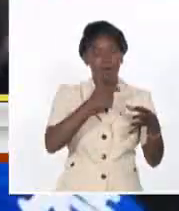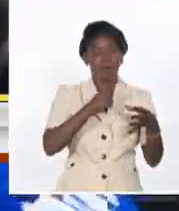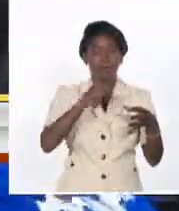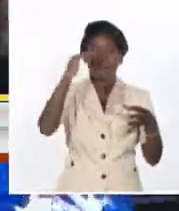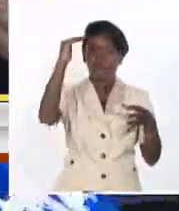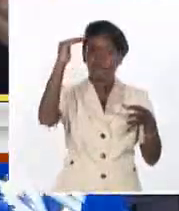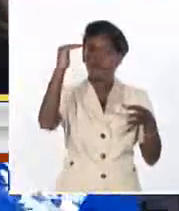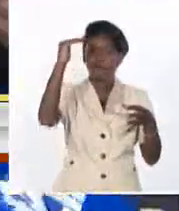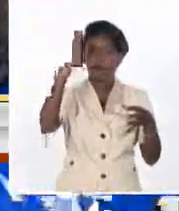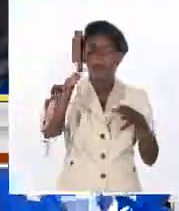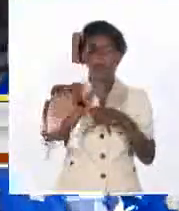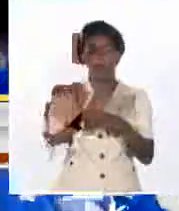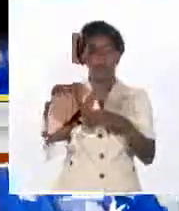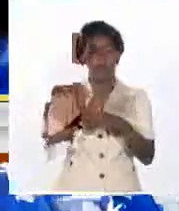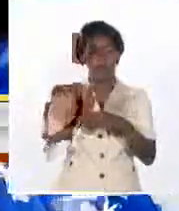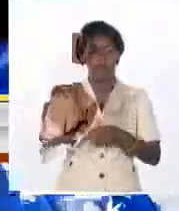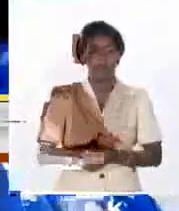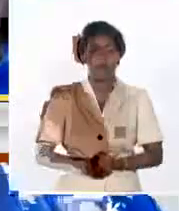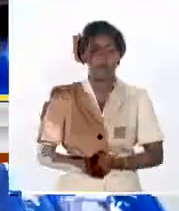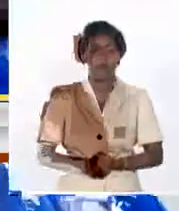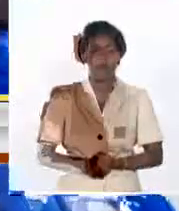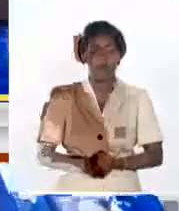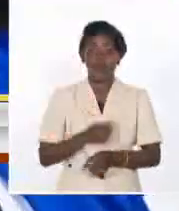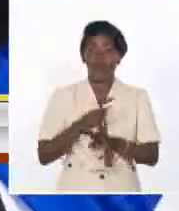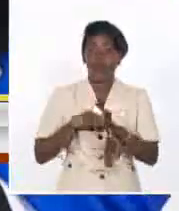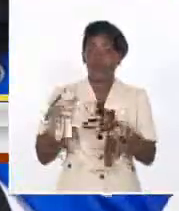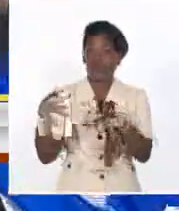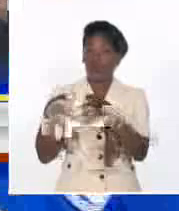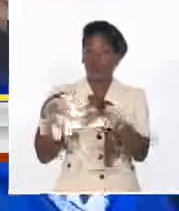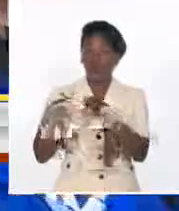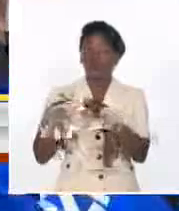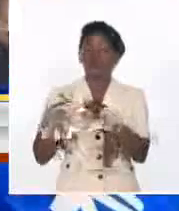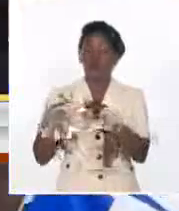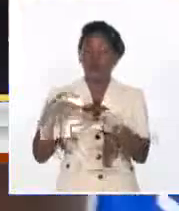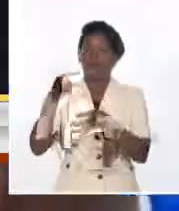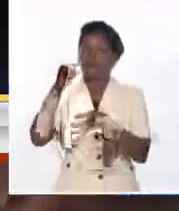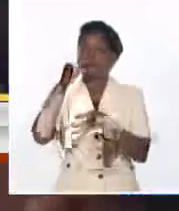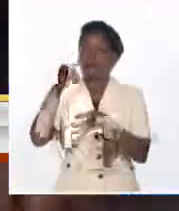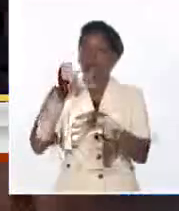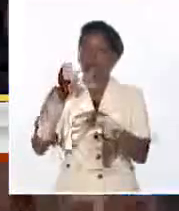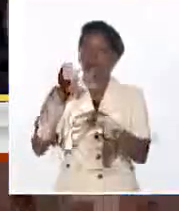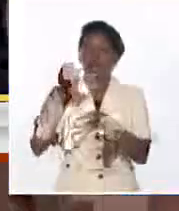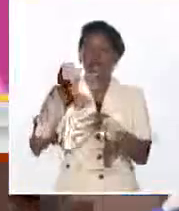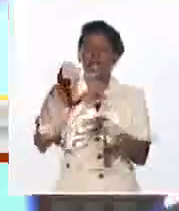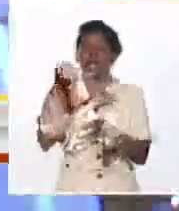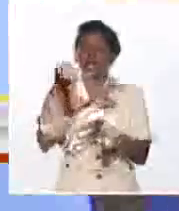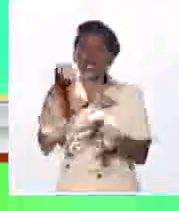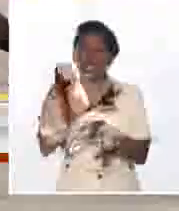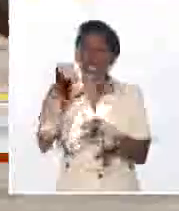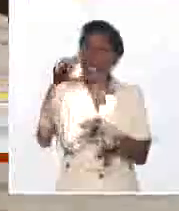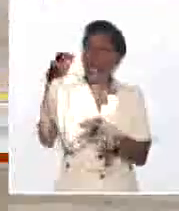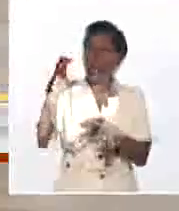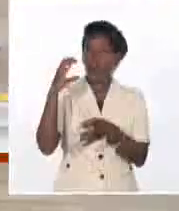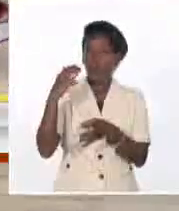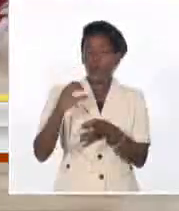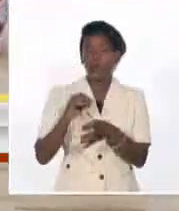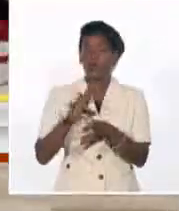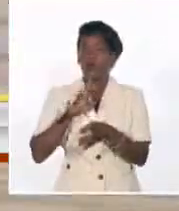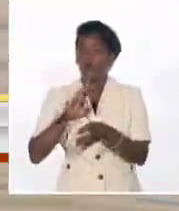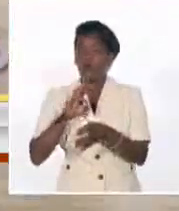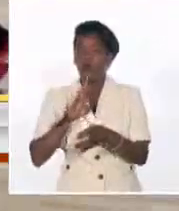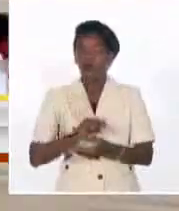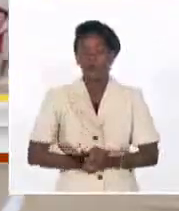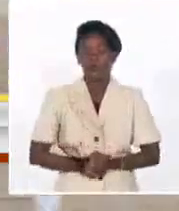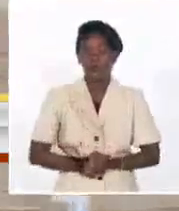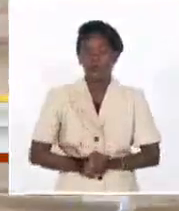los anfitriones, mientras que por el B estarán Chile, Colombia, Islas Vírgenes y Uruguay. Los partidos para la mayor de las Antillas